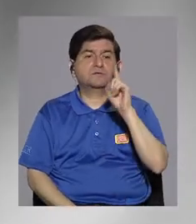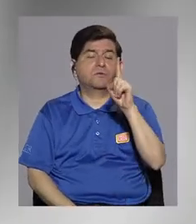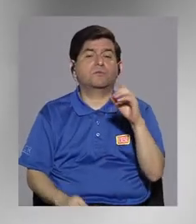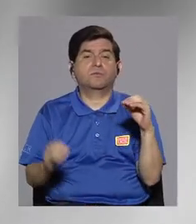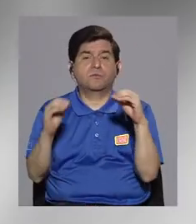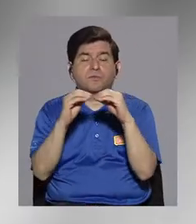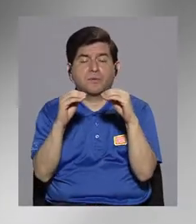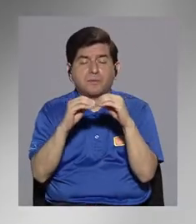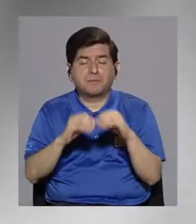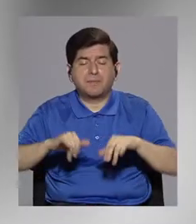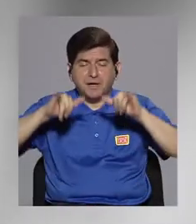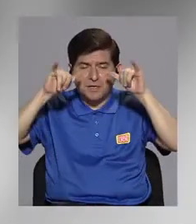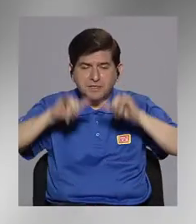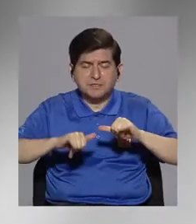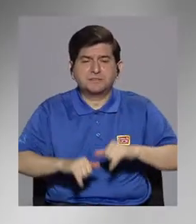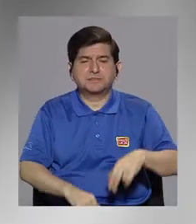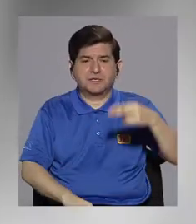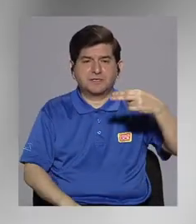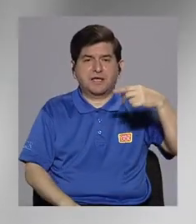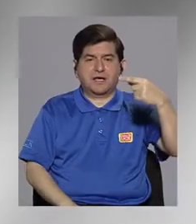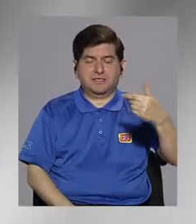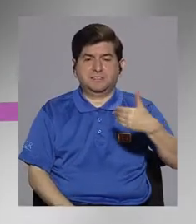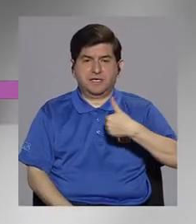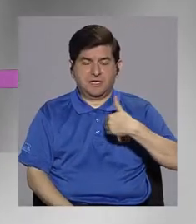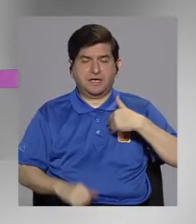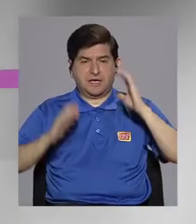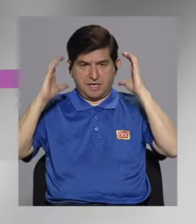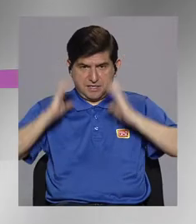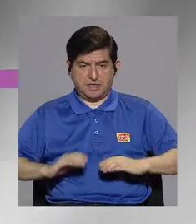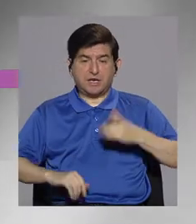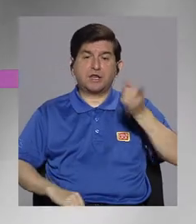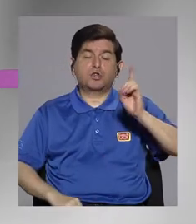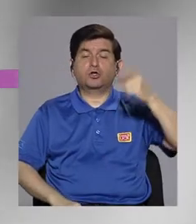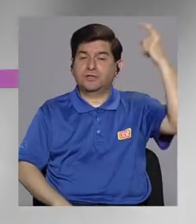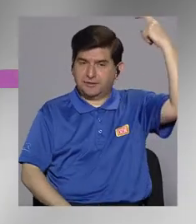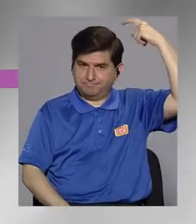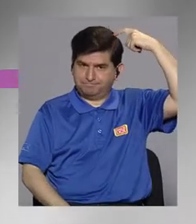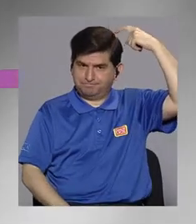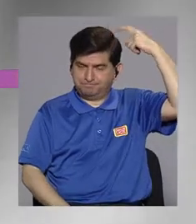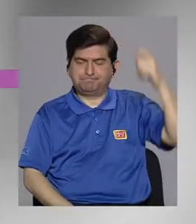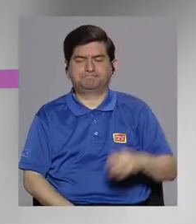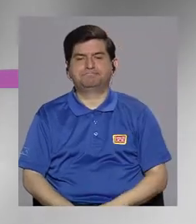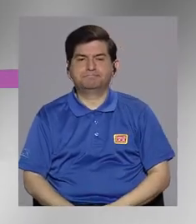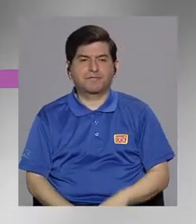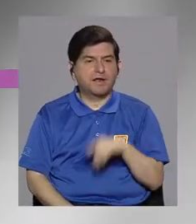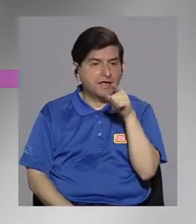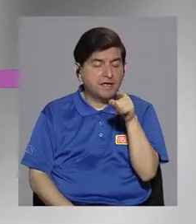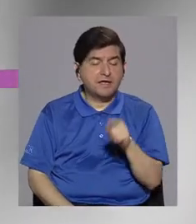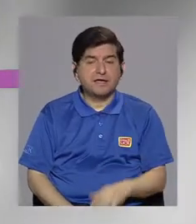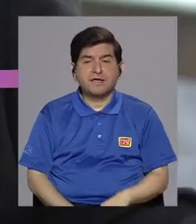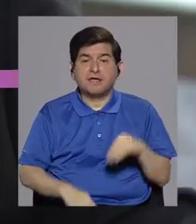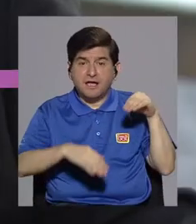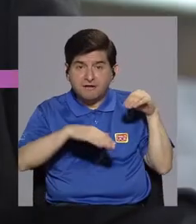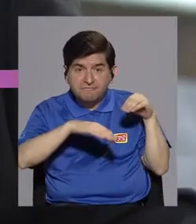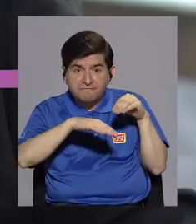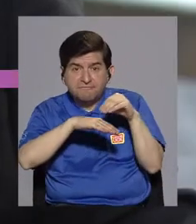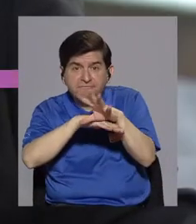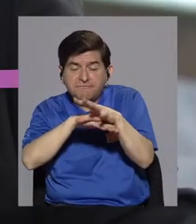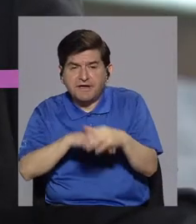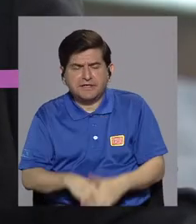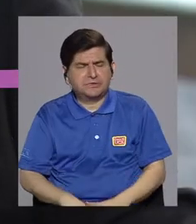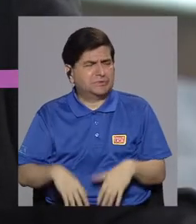de los mayores depósitos de mercurio que podemos tener en el organismo es el cerebro. Y ahí ejerce un